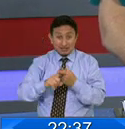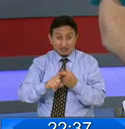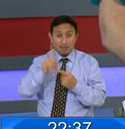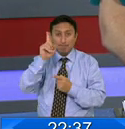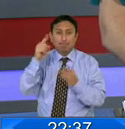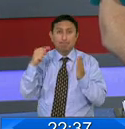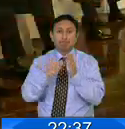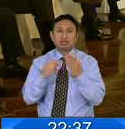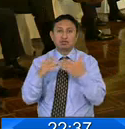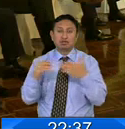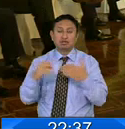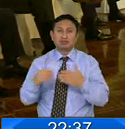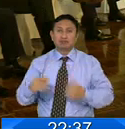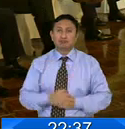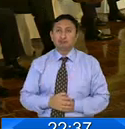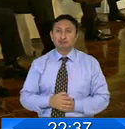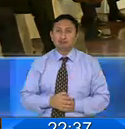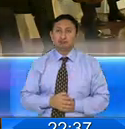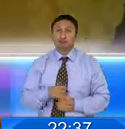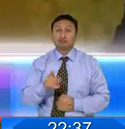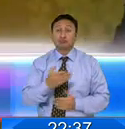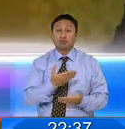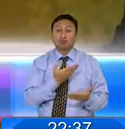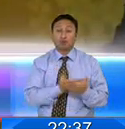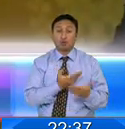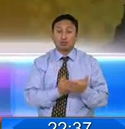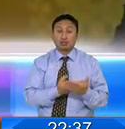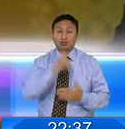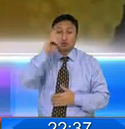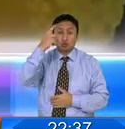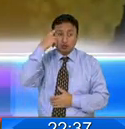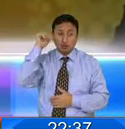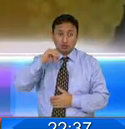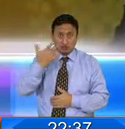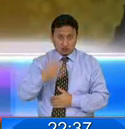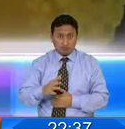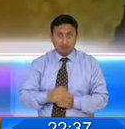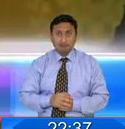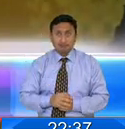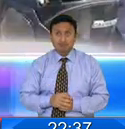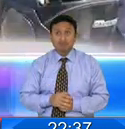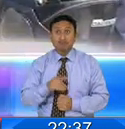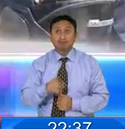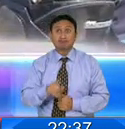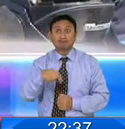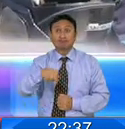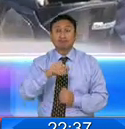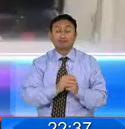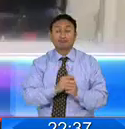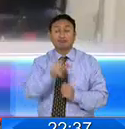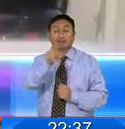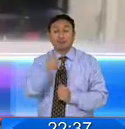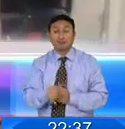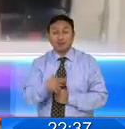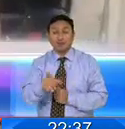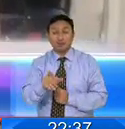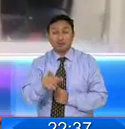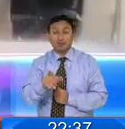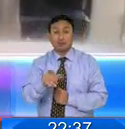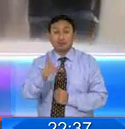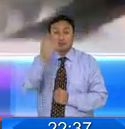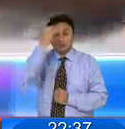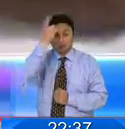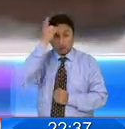$1,000. Una de las propuestas gubernamentales se está cumpliendo, el de borrar el historial crediticio de los